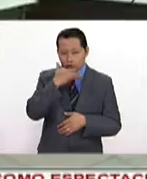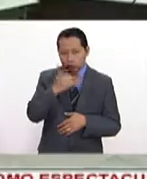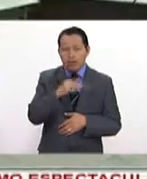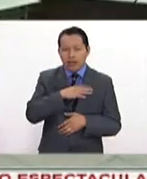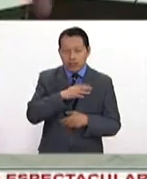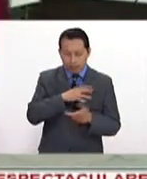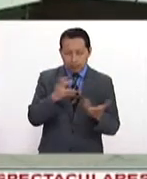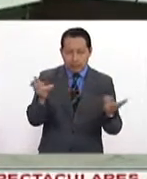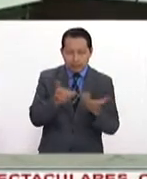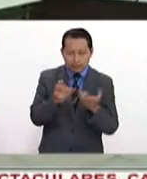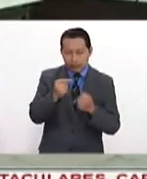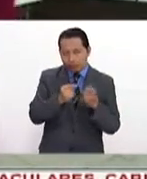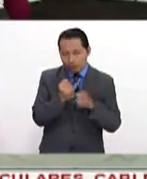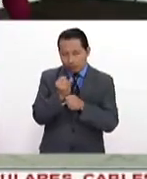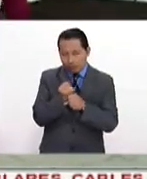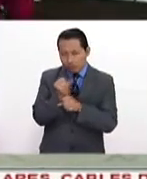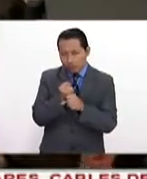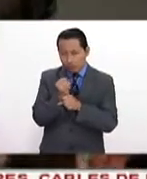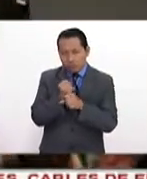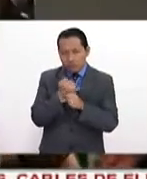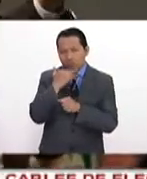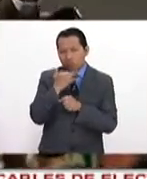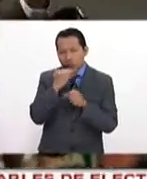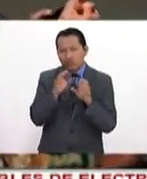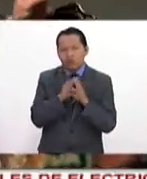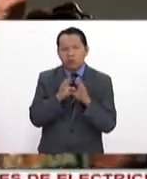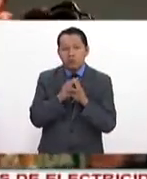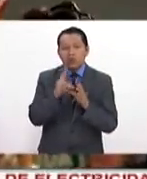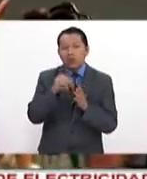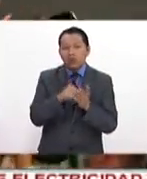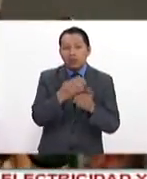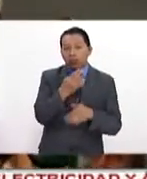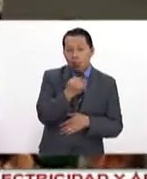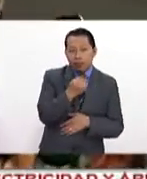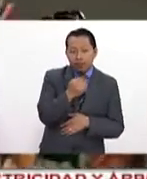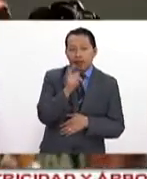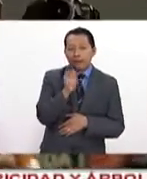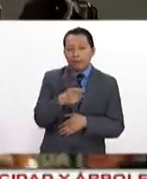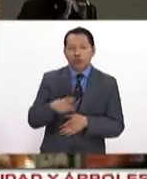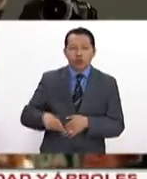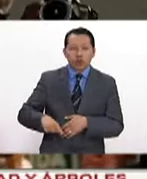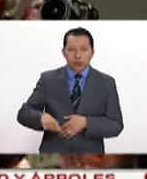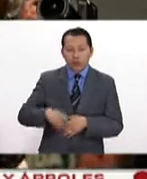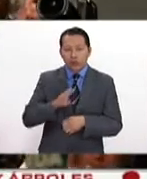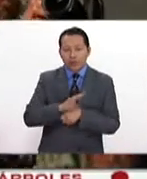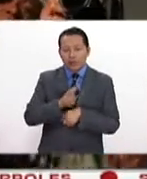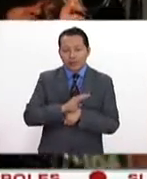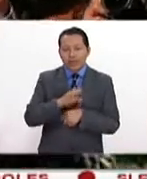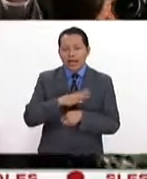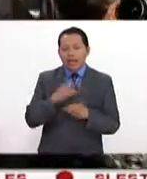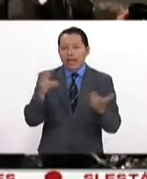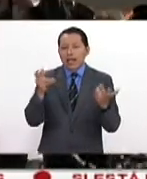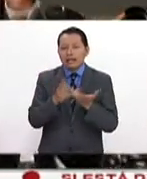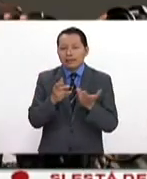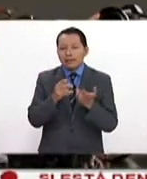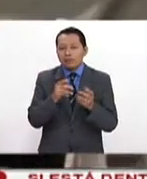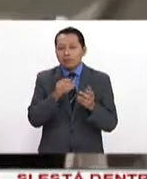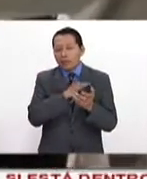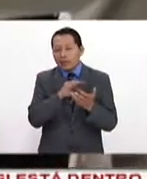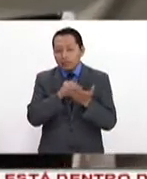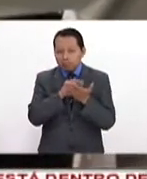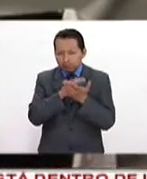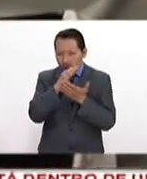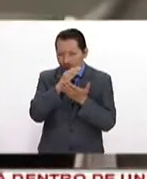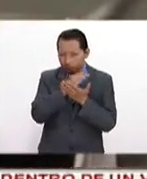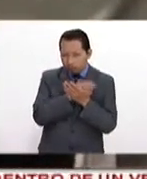pasiva. Según las investigaciones, las irregularidades se produjeron en 2009, cuando el gobierno brasileño se encontraba realizando una medida